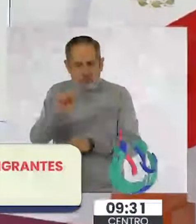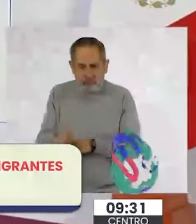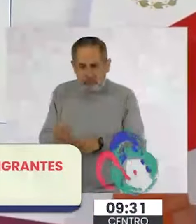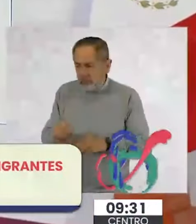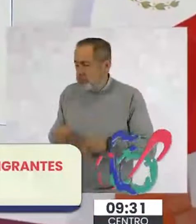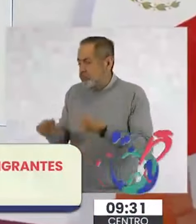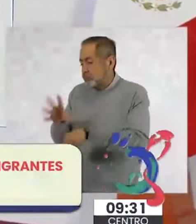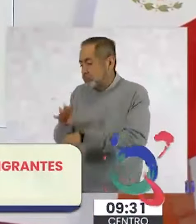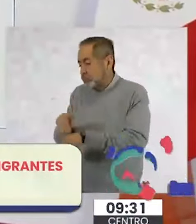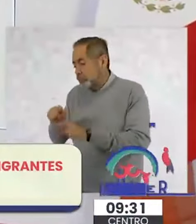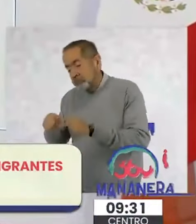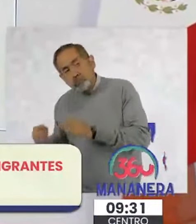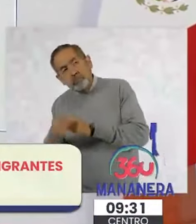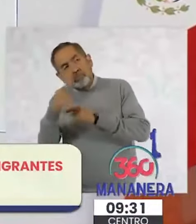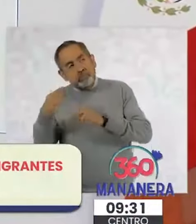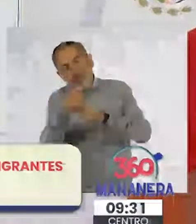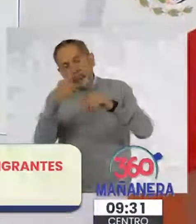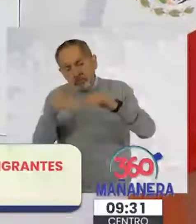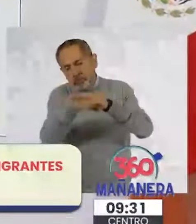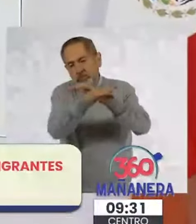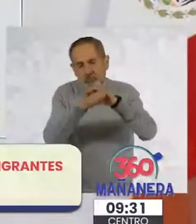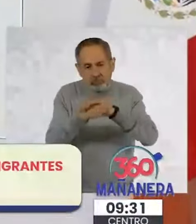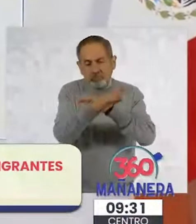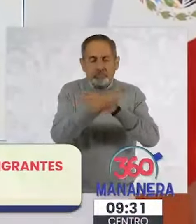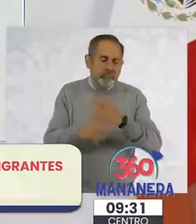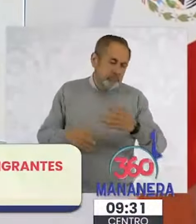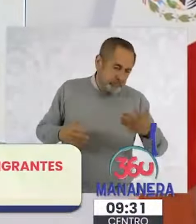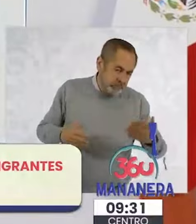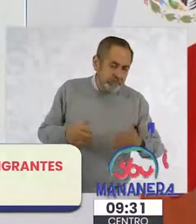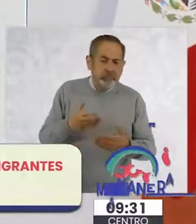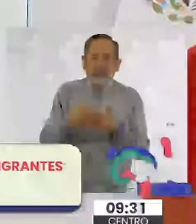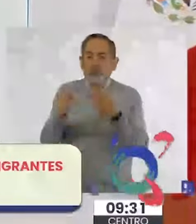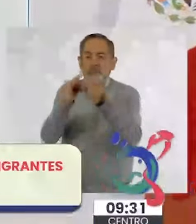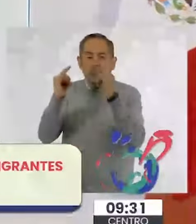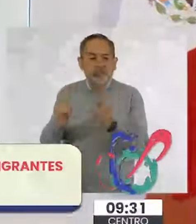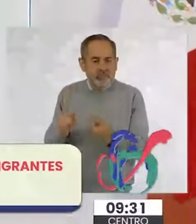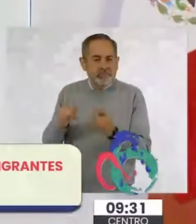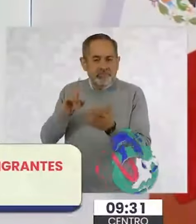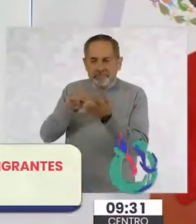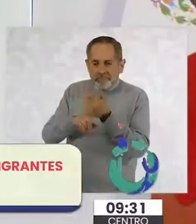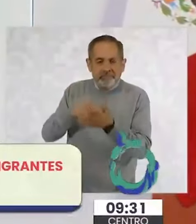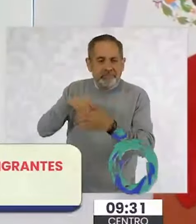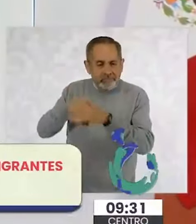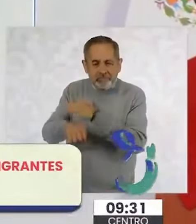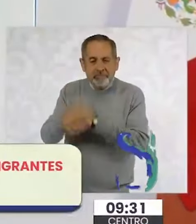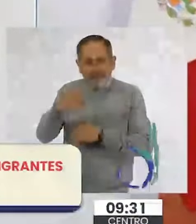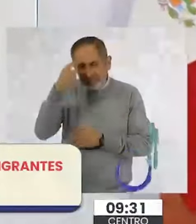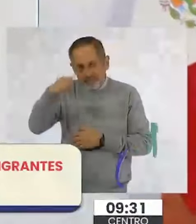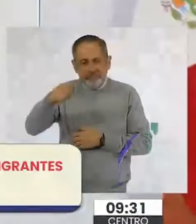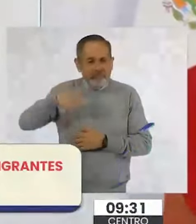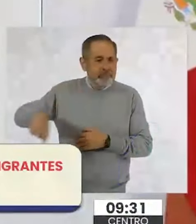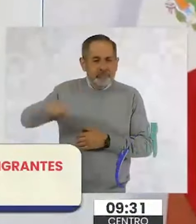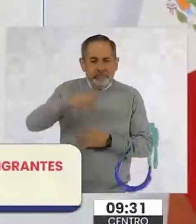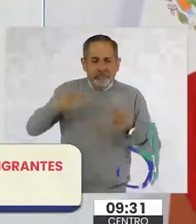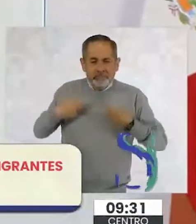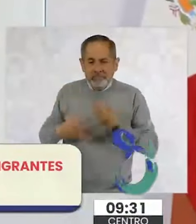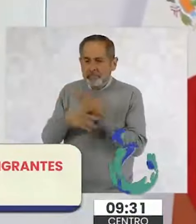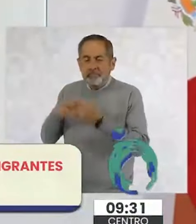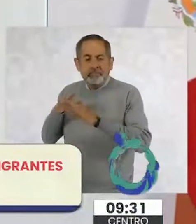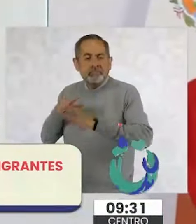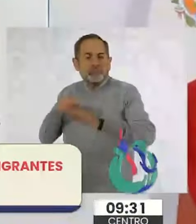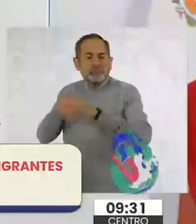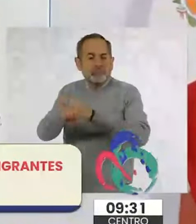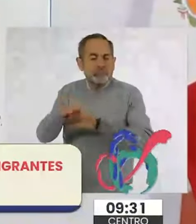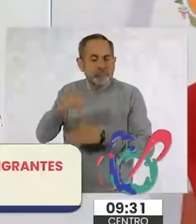albergues tiene que ver con la incorporación de migrantes en México al mercado laboral es